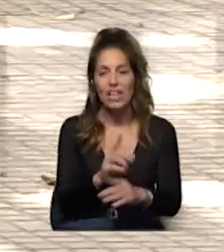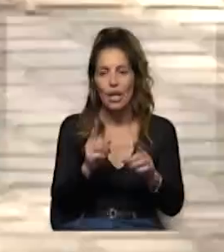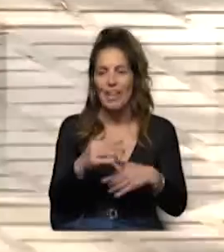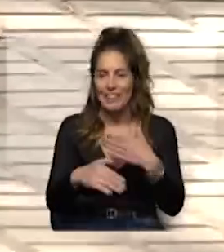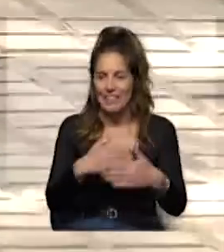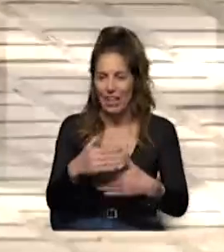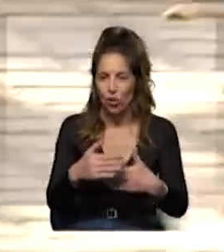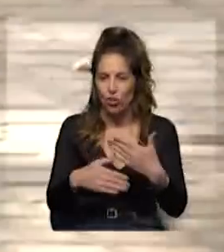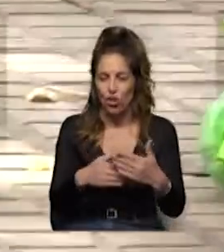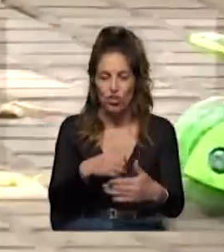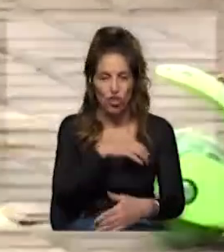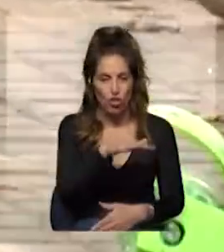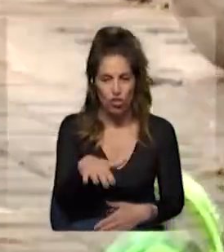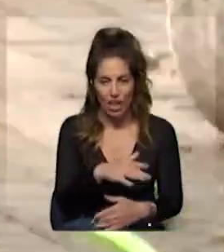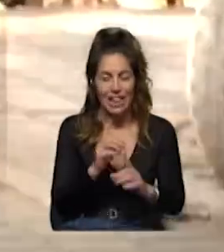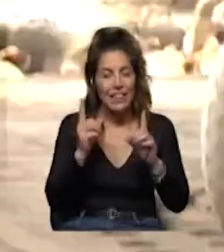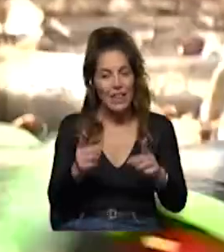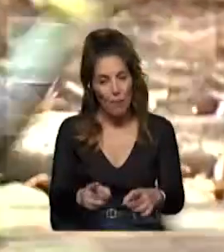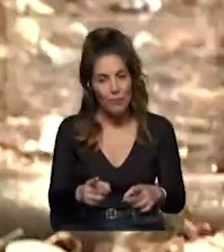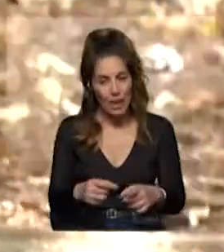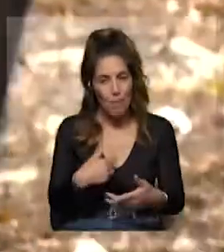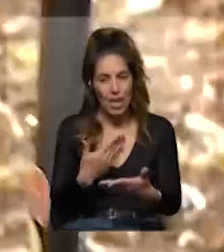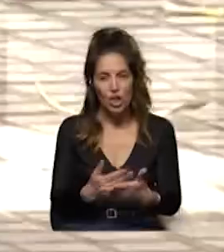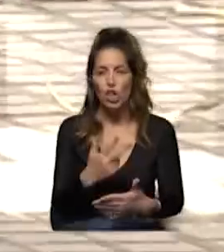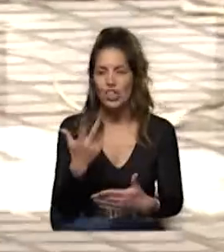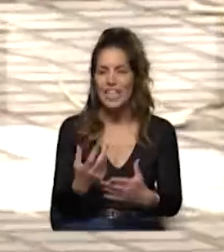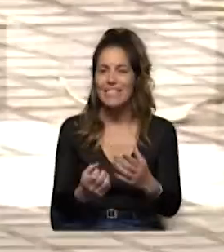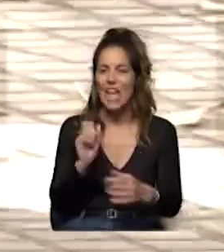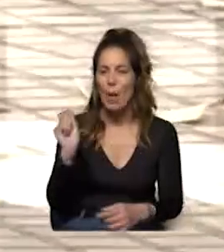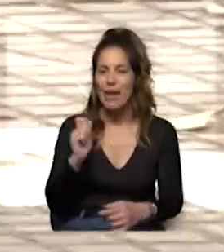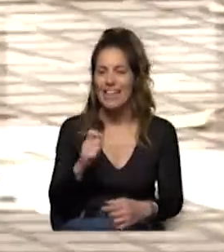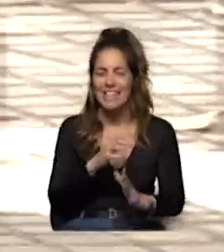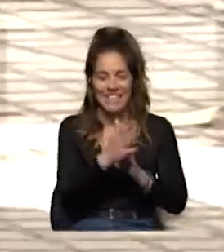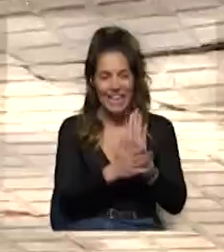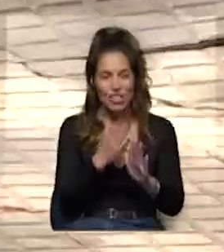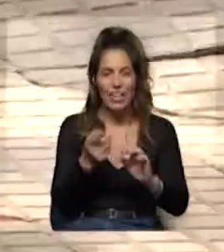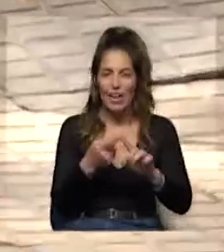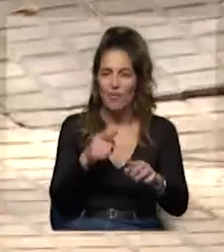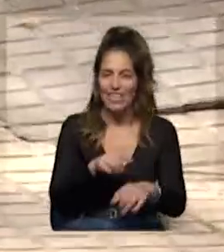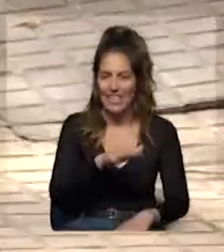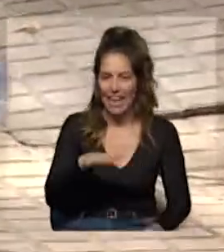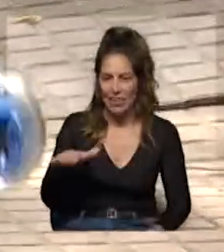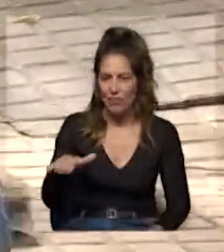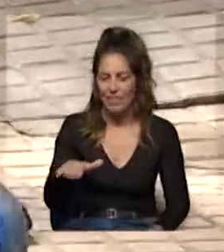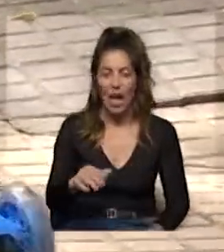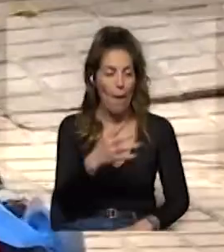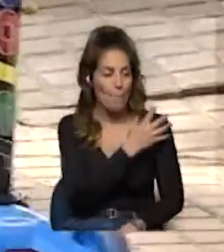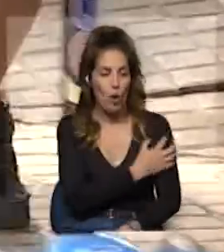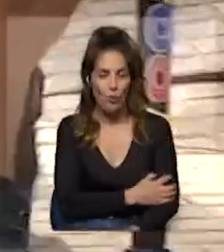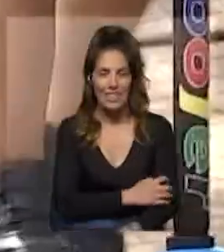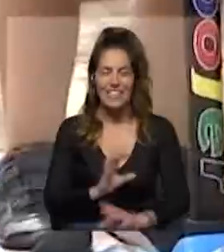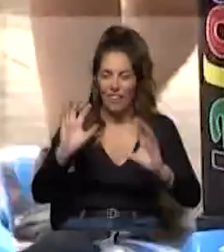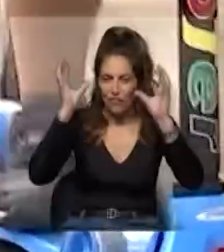social en este sentido vale planteó que hay tres emergencias nacionales referidas a infancias la Pobreza la